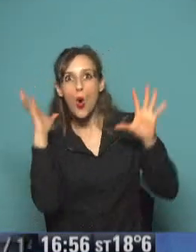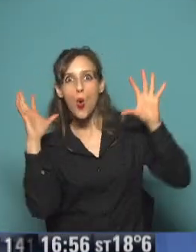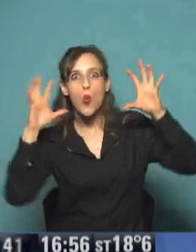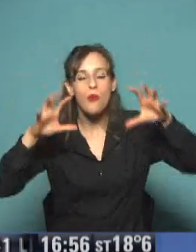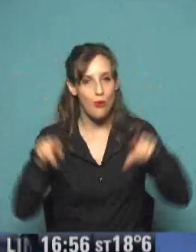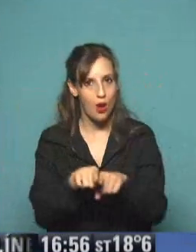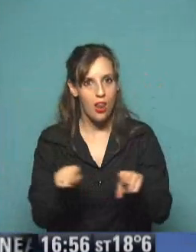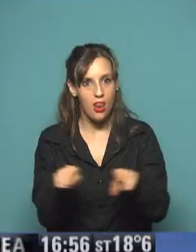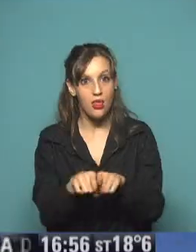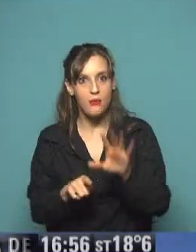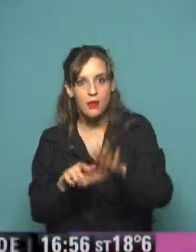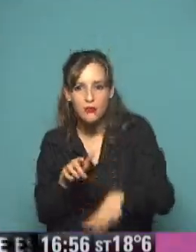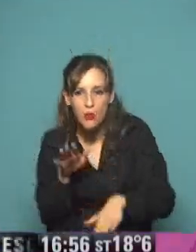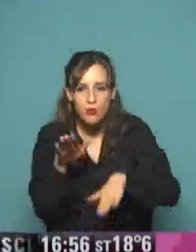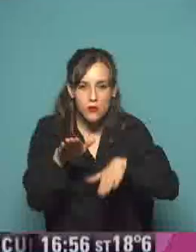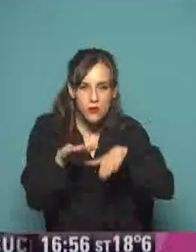claro, ¿vieron?